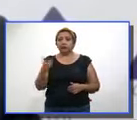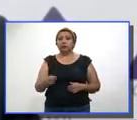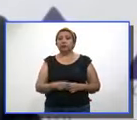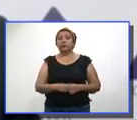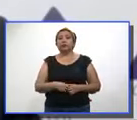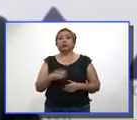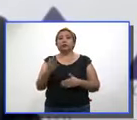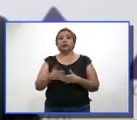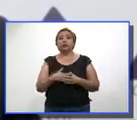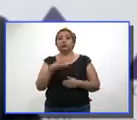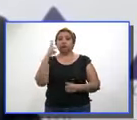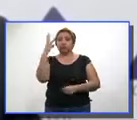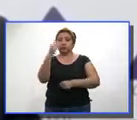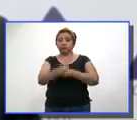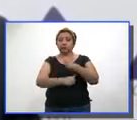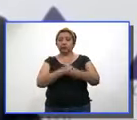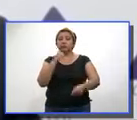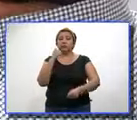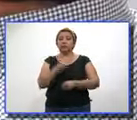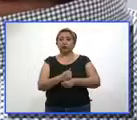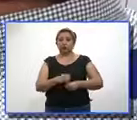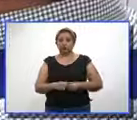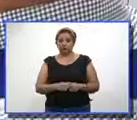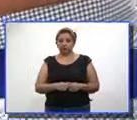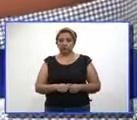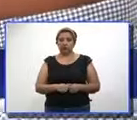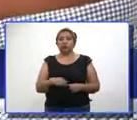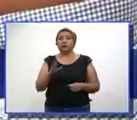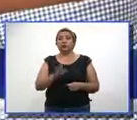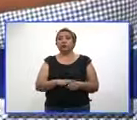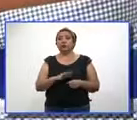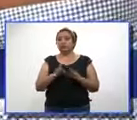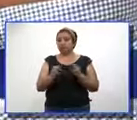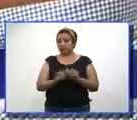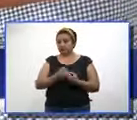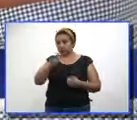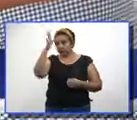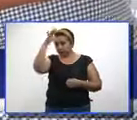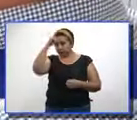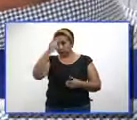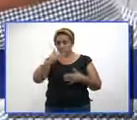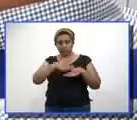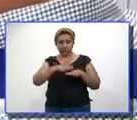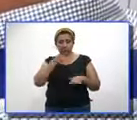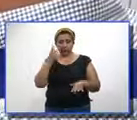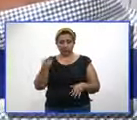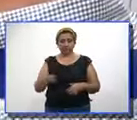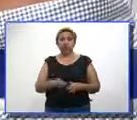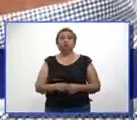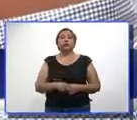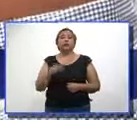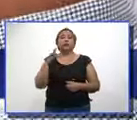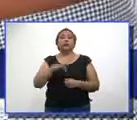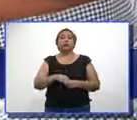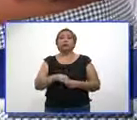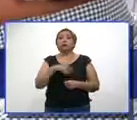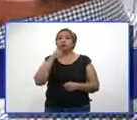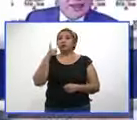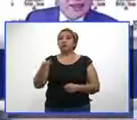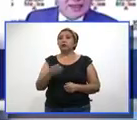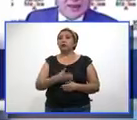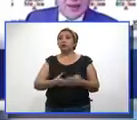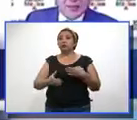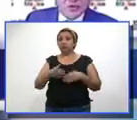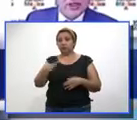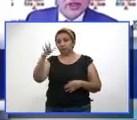próximos 3 años en materia legislativa. Por medio del convenio de colaboración con el Instituto Nacional Electoral, las cámaras de comercio